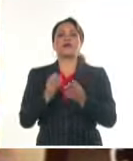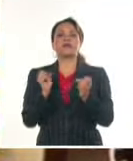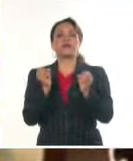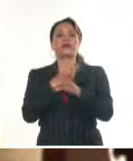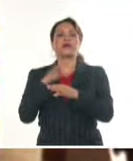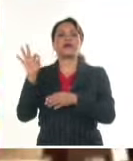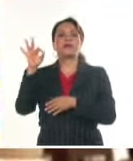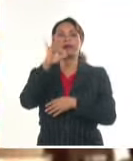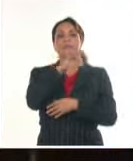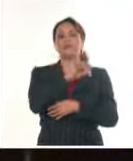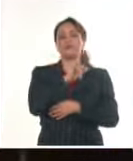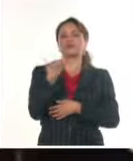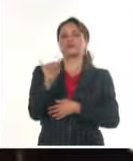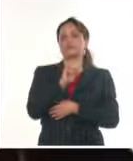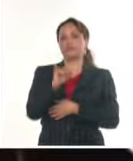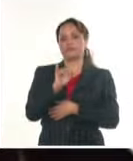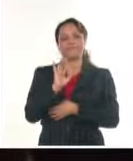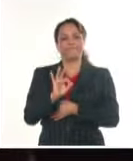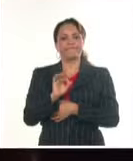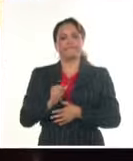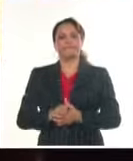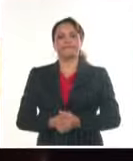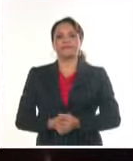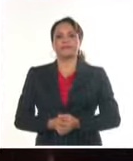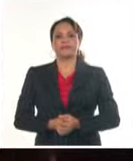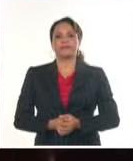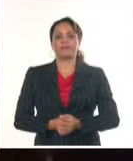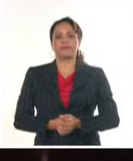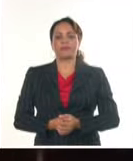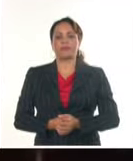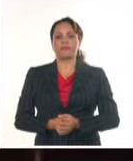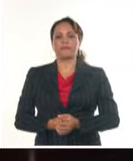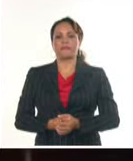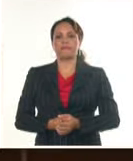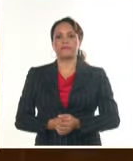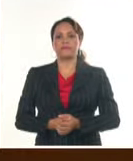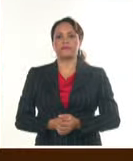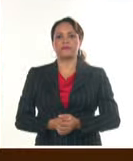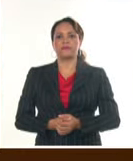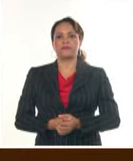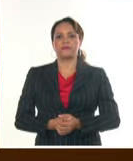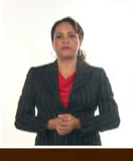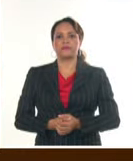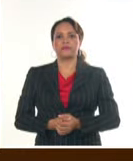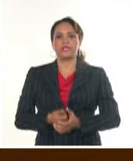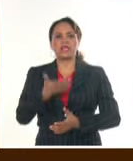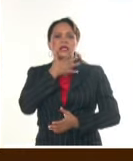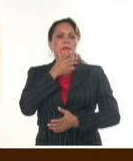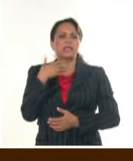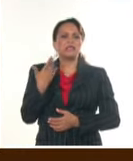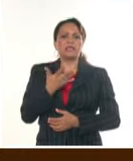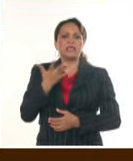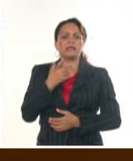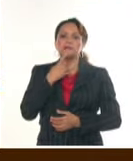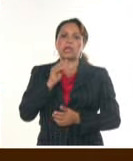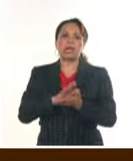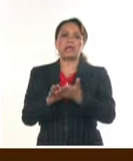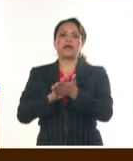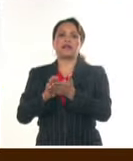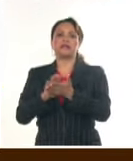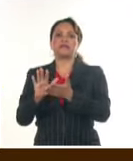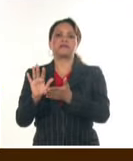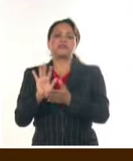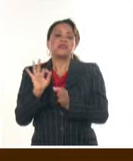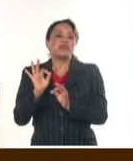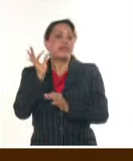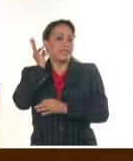creció espontáneamente para fecundar un estilo propio. ¿A quién se parece Beatriz? Beatriz no se parece a nadie. Es un